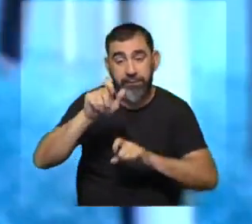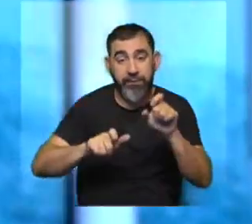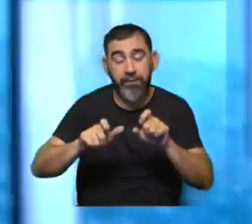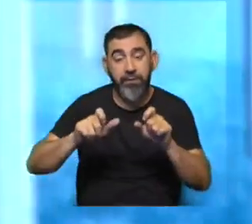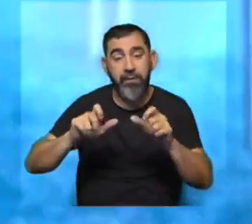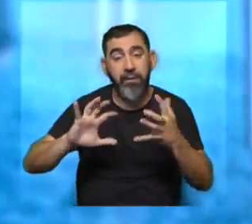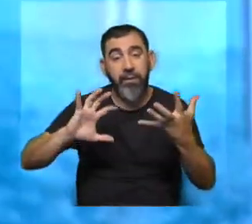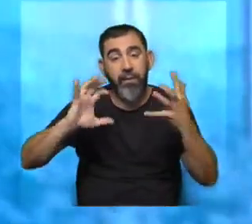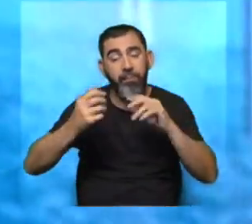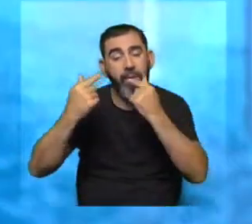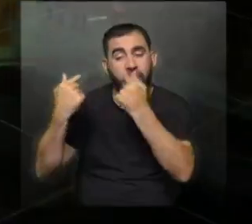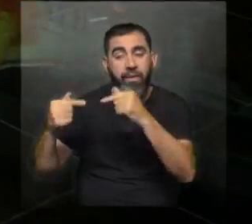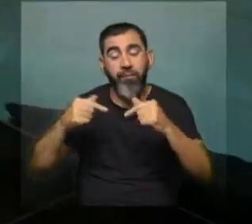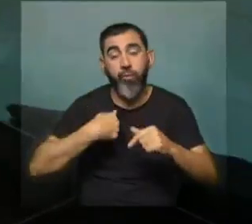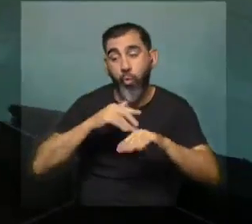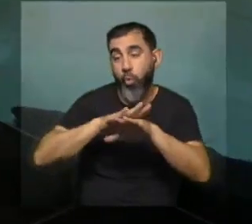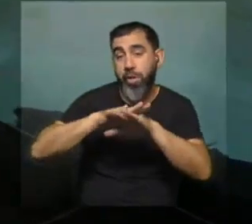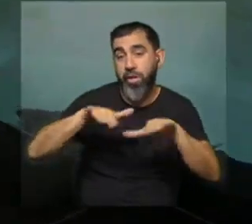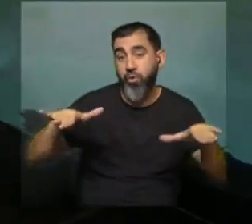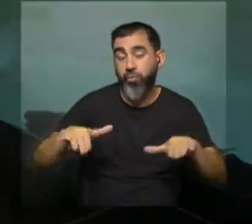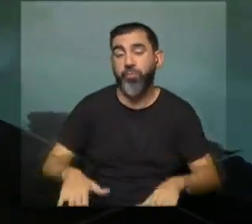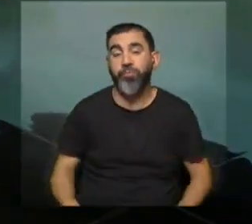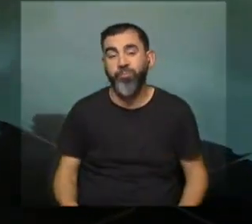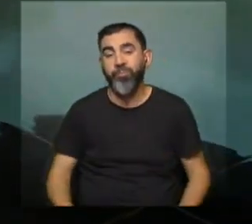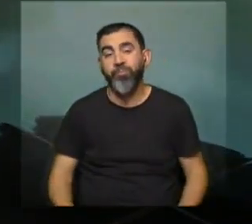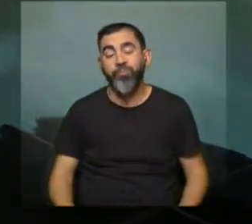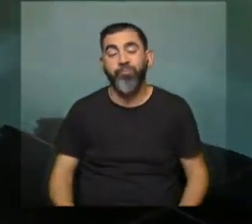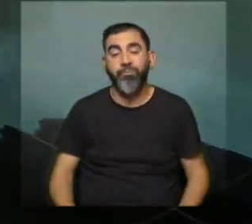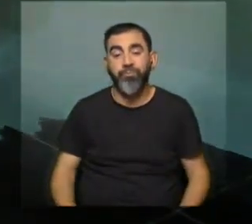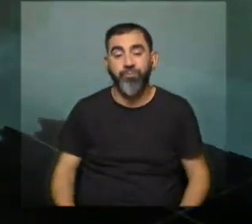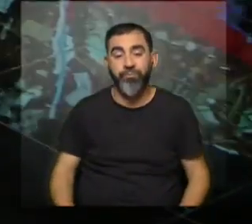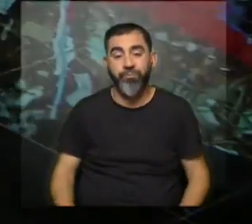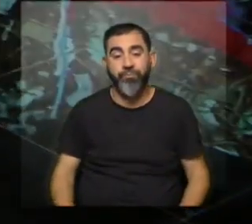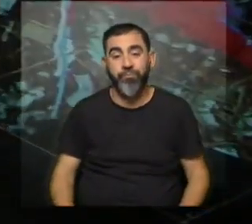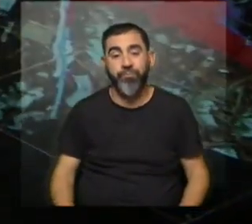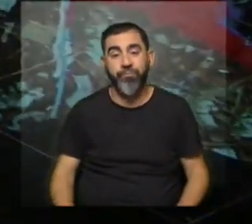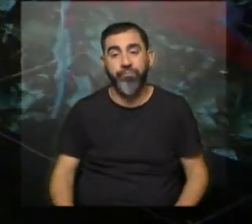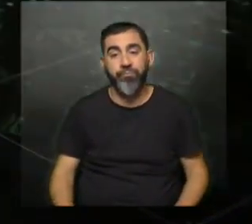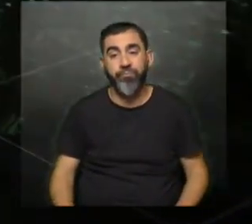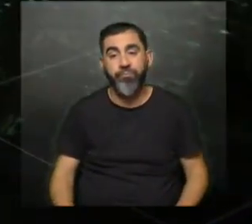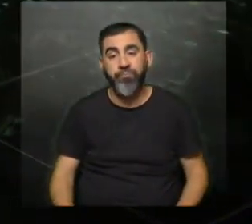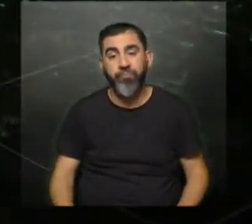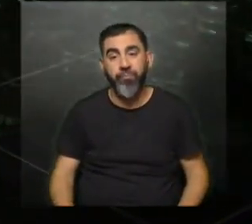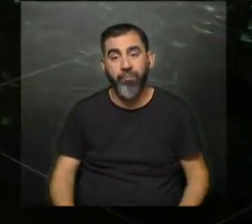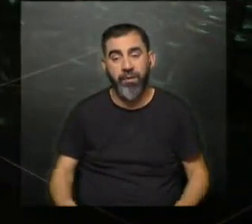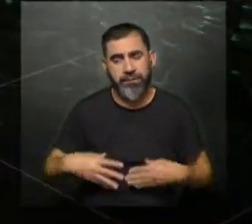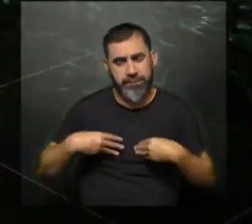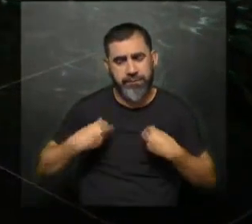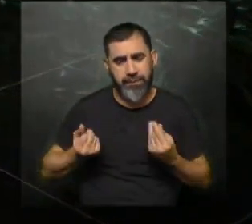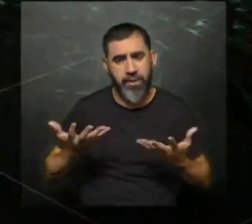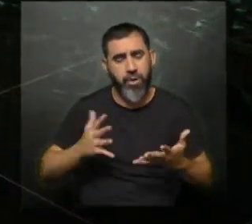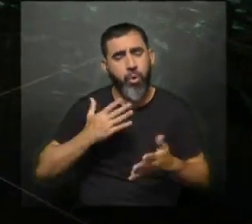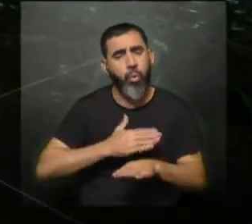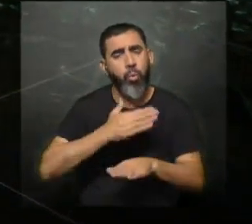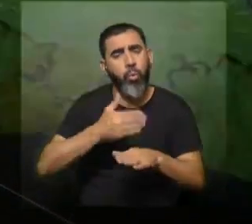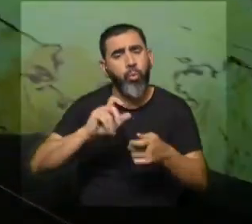tiempo no es como cuando éramos chicos, ¿no? Y que es lo que uno más o menos termina repitiendo. ¿Estamos sintiendo el efecto del cambio